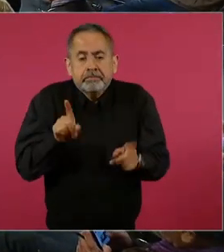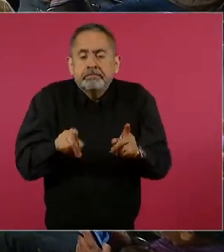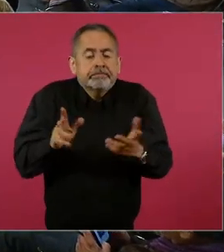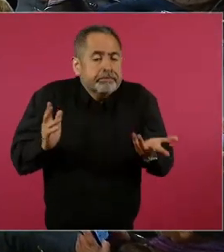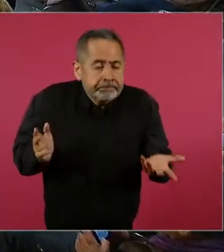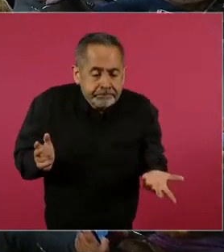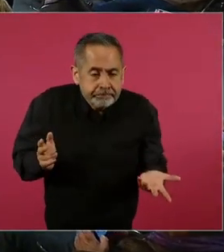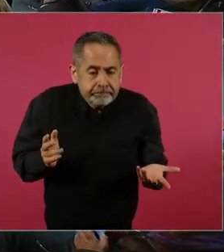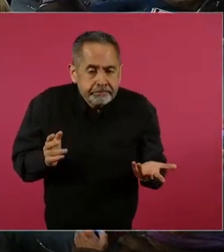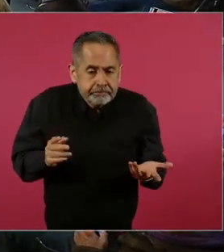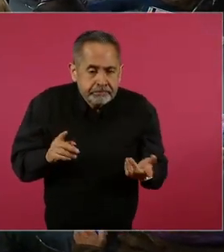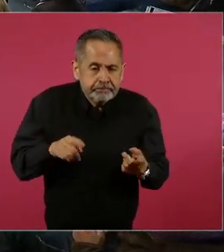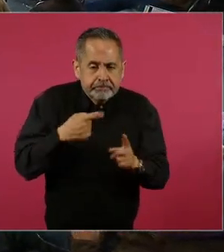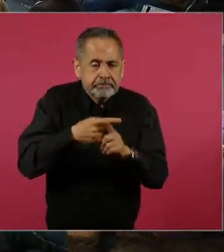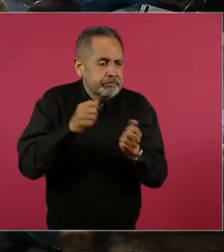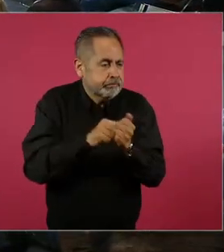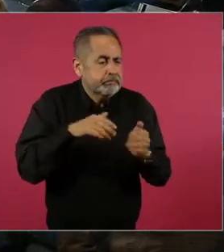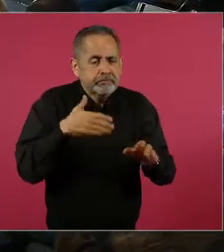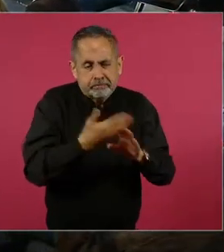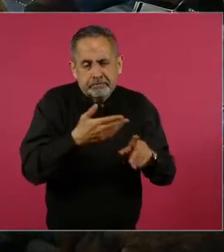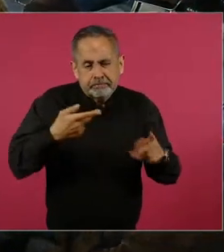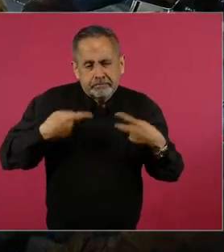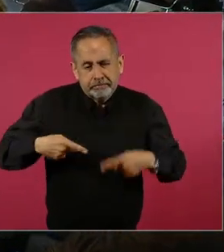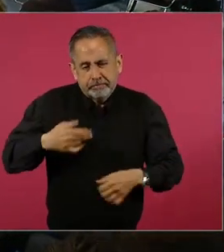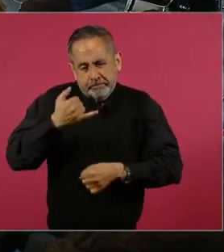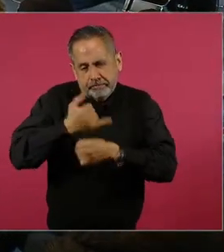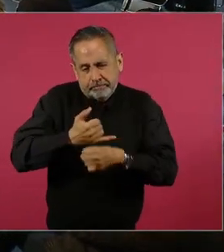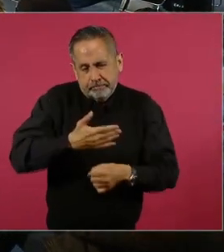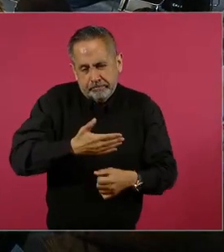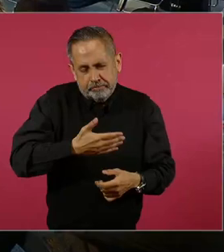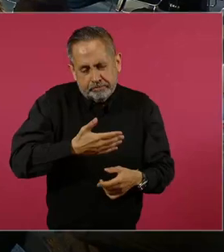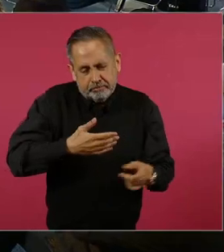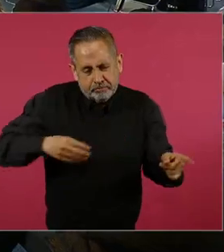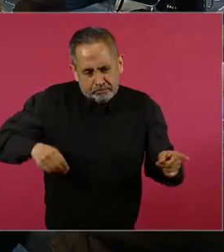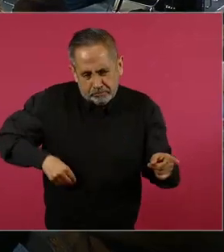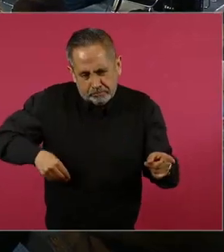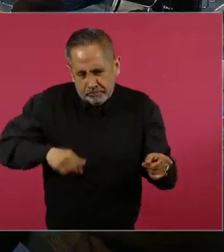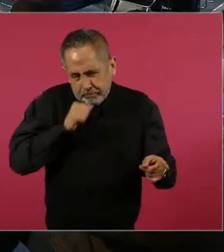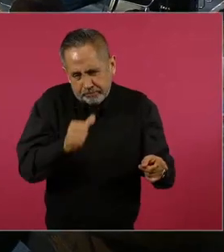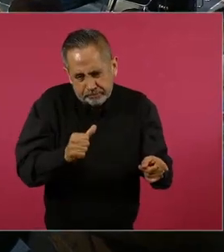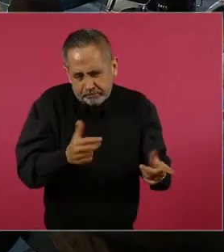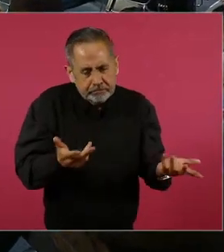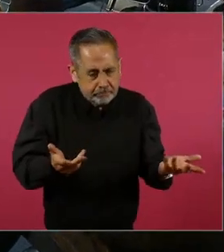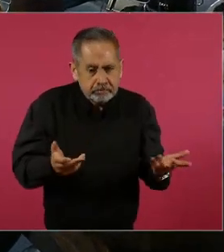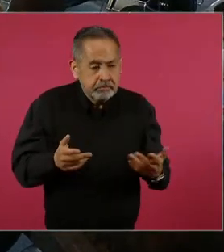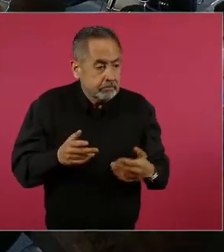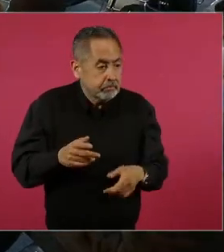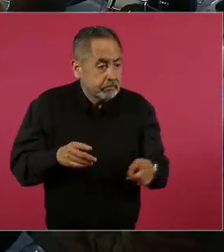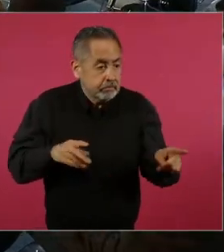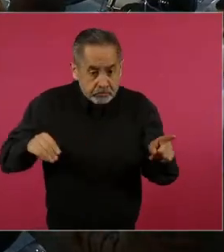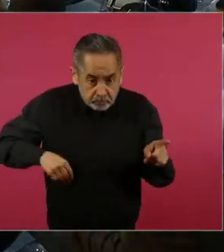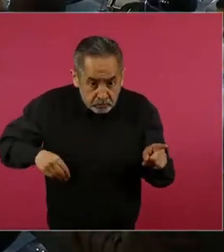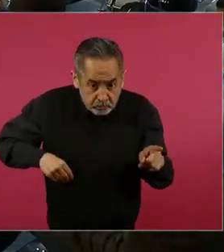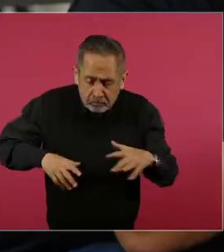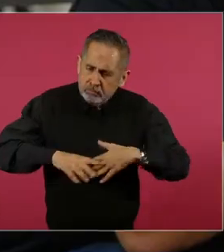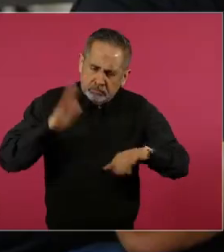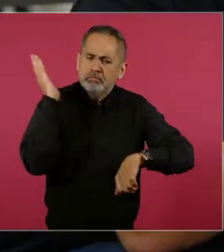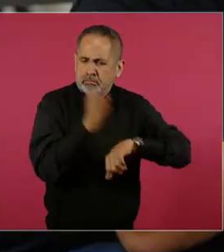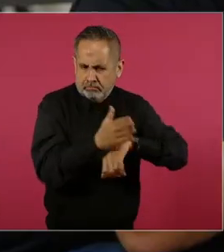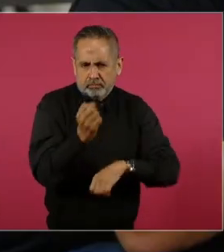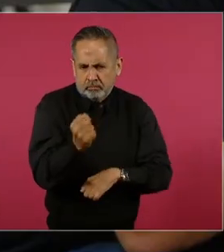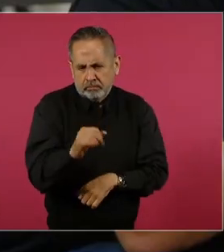más en este país con personas inocentes, y que si son culpables, pues que, pues, lógicamente se les castigue con todo el peso de la ley,